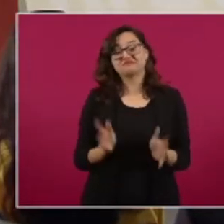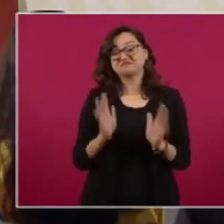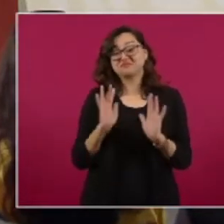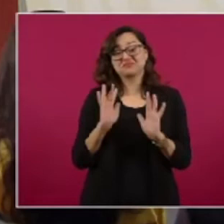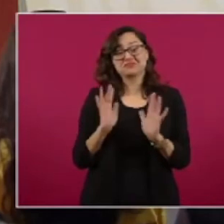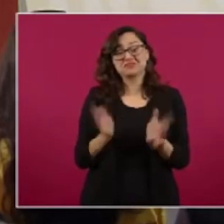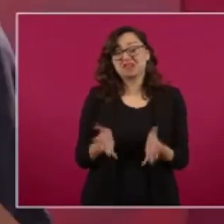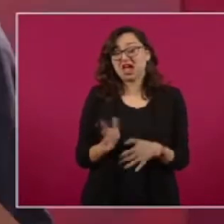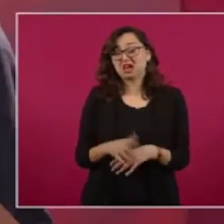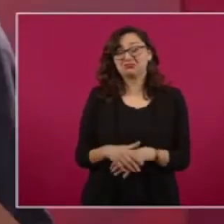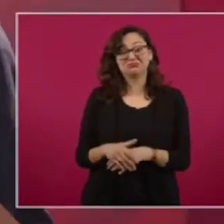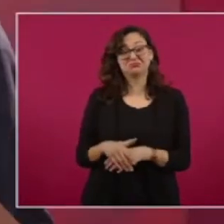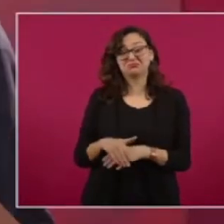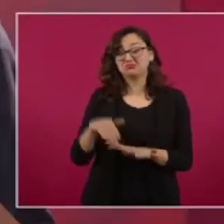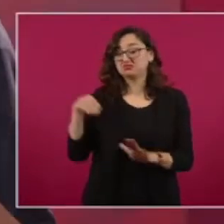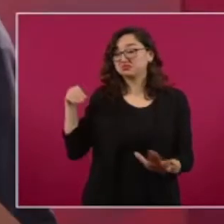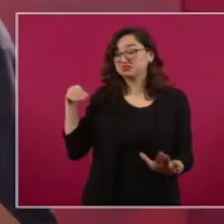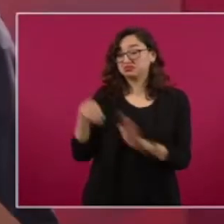ningún color,